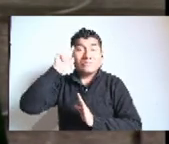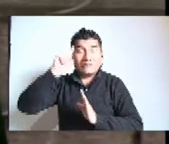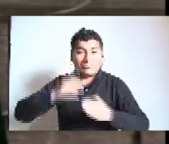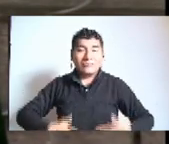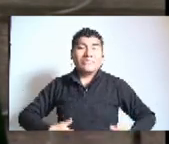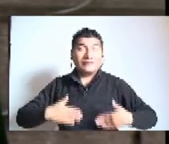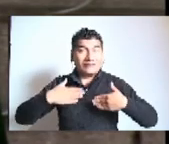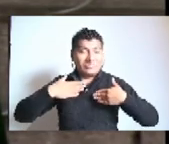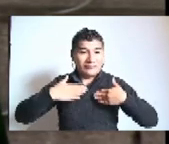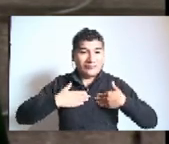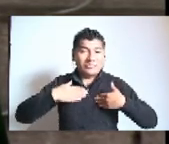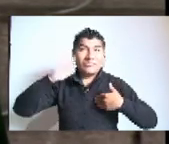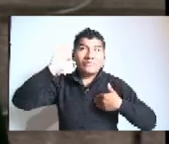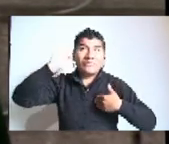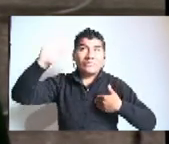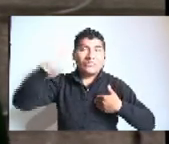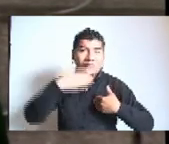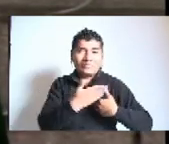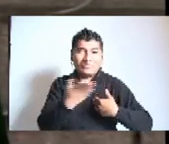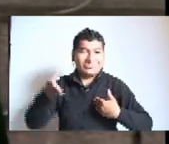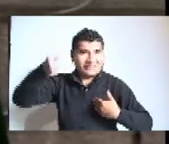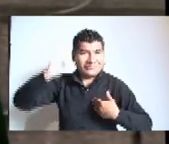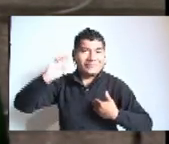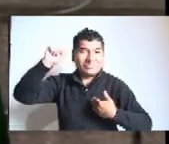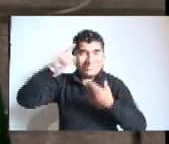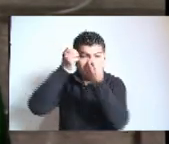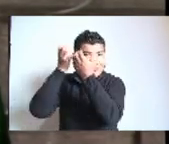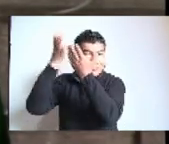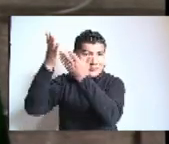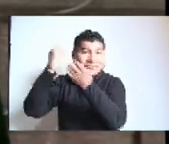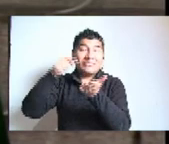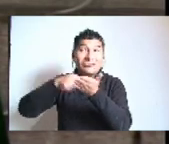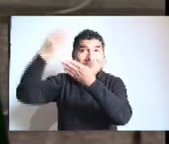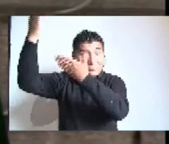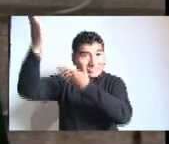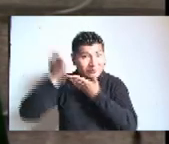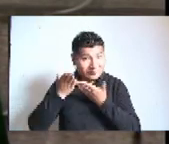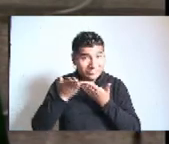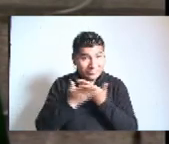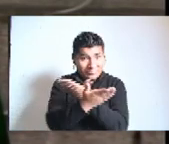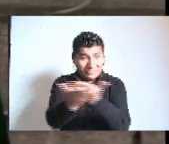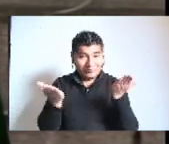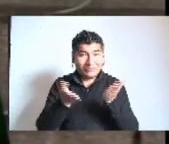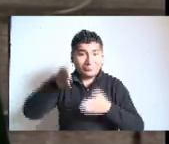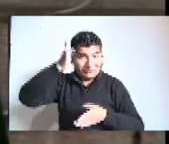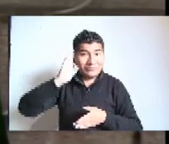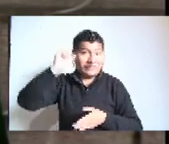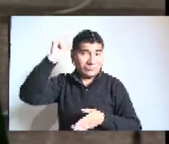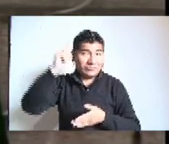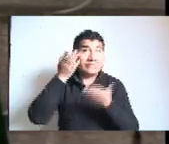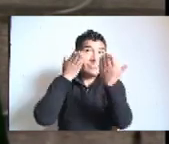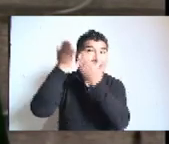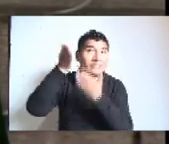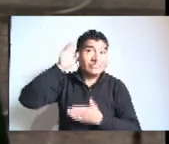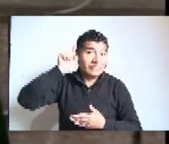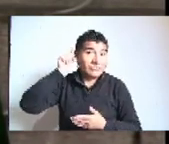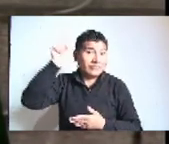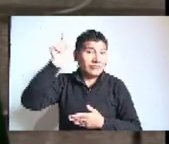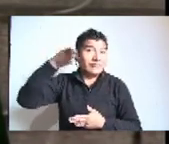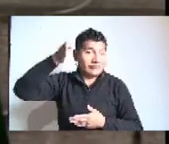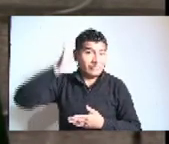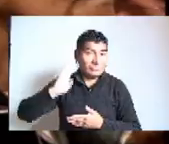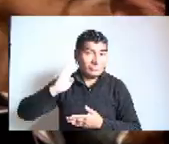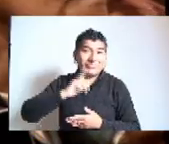vivir según Dios. Esa es la invitación del Señor: servir a Dios,